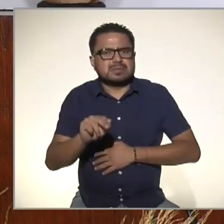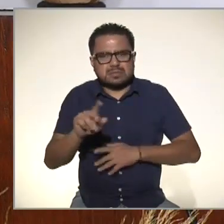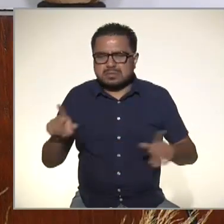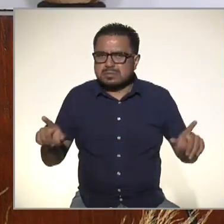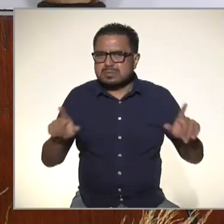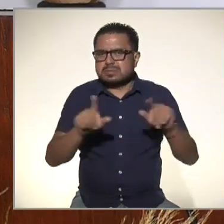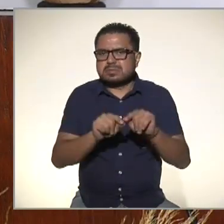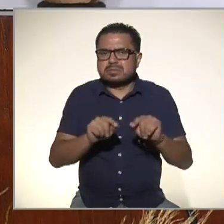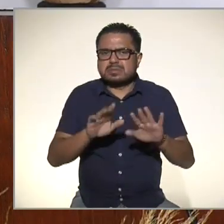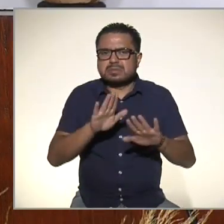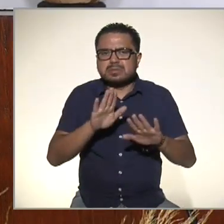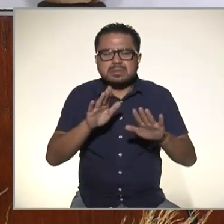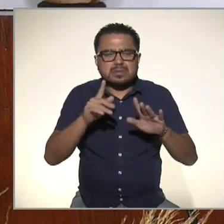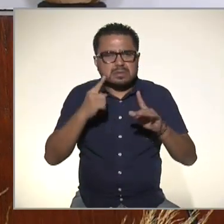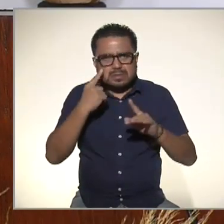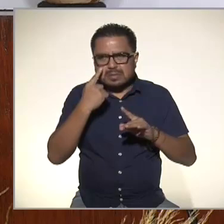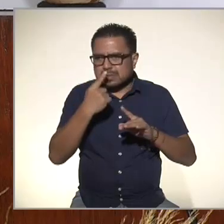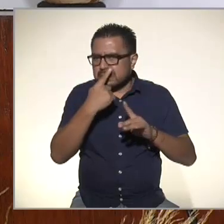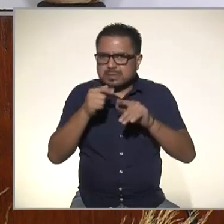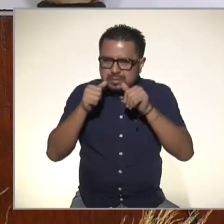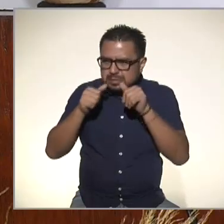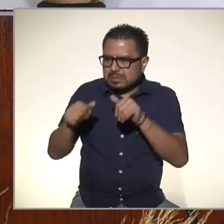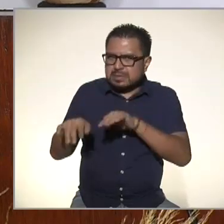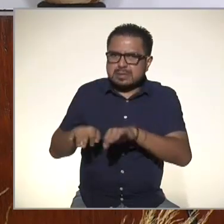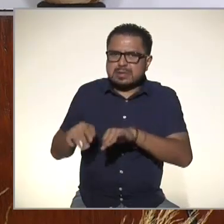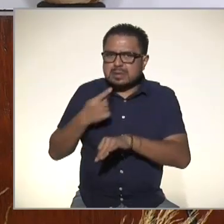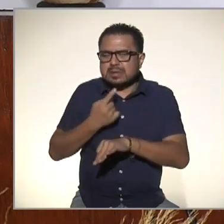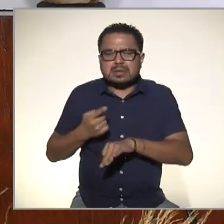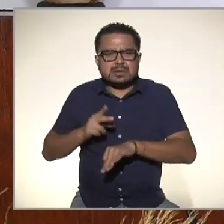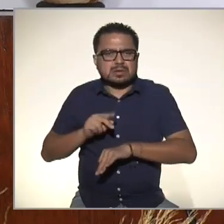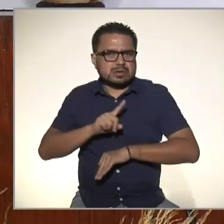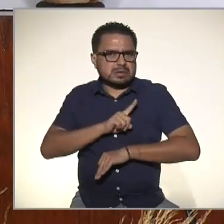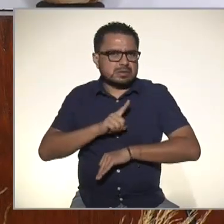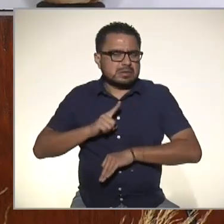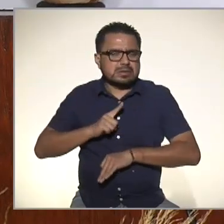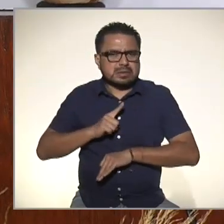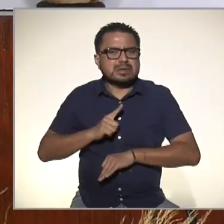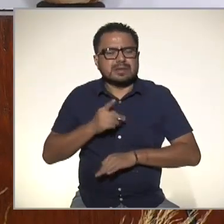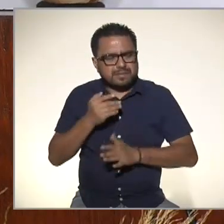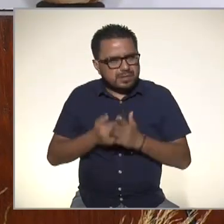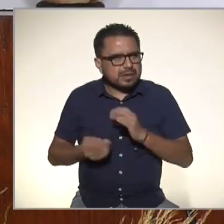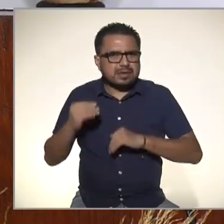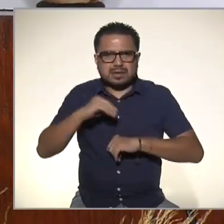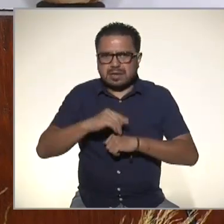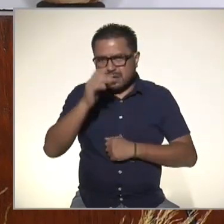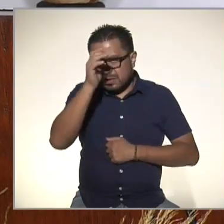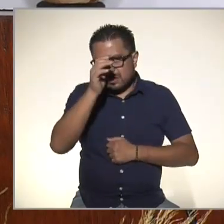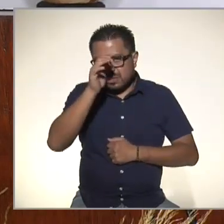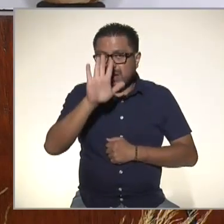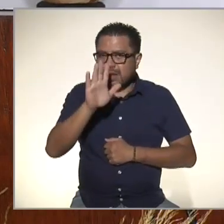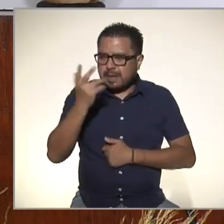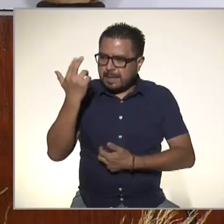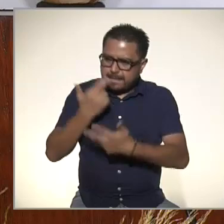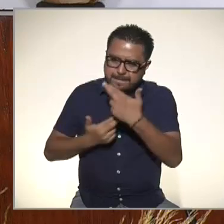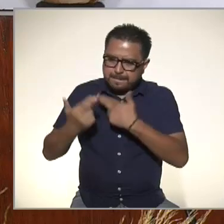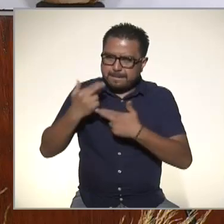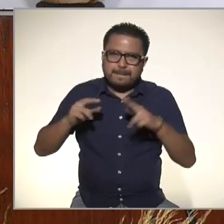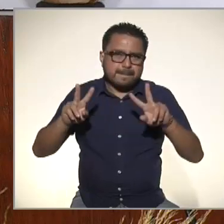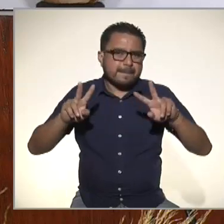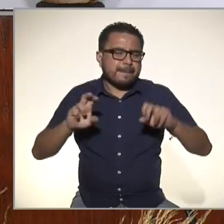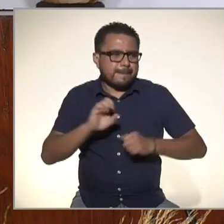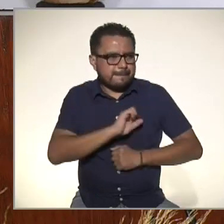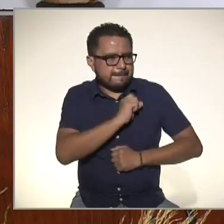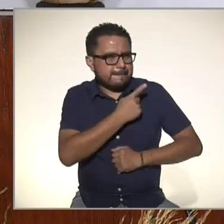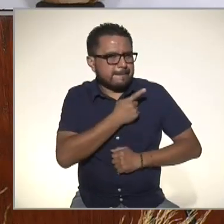no volteemos el ojo cuando veamos a un niño trabajando. Esto no debe de ser. Creemos conciencia. Ahora sí, regresamos al tema salud